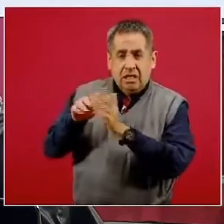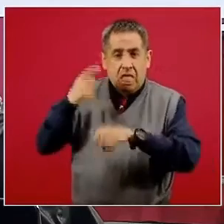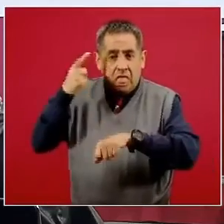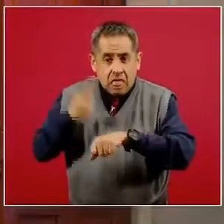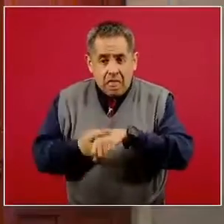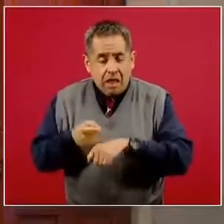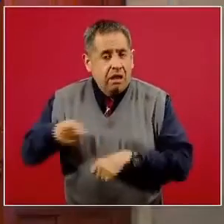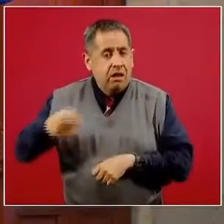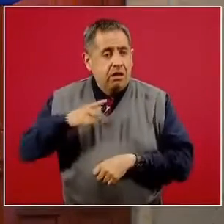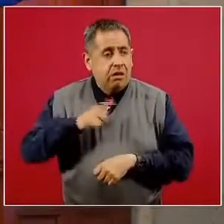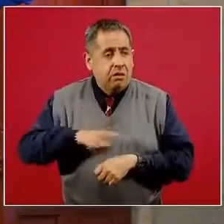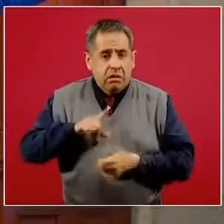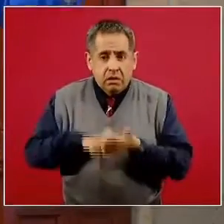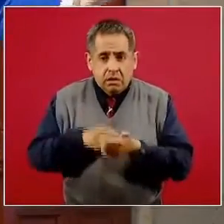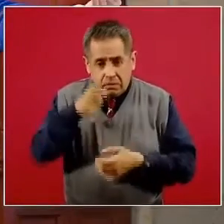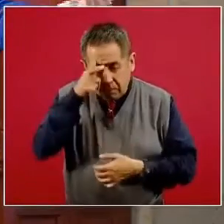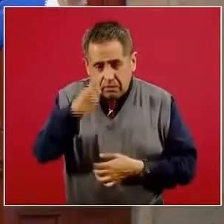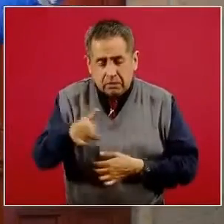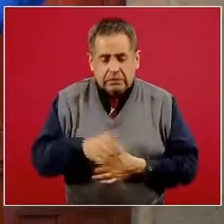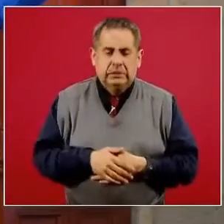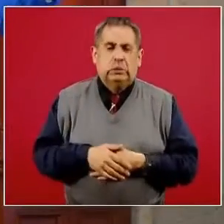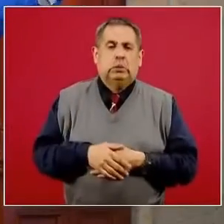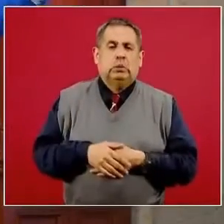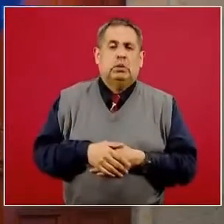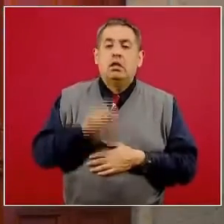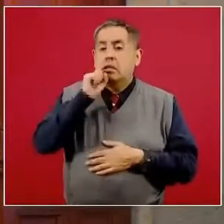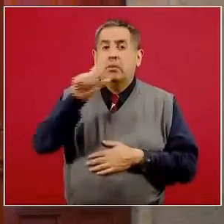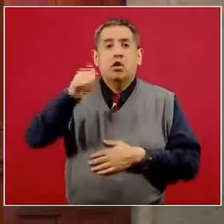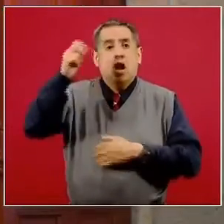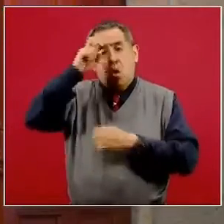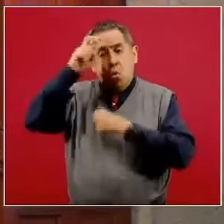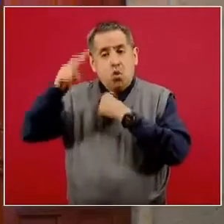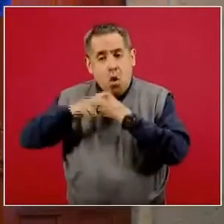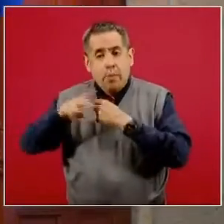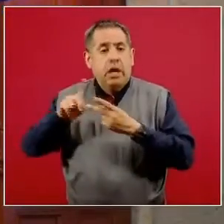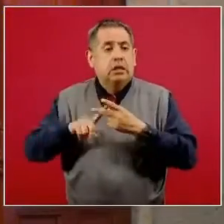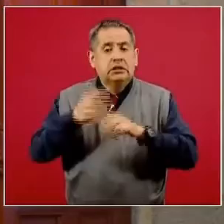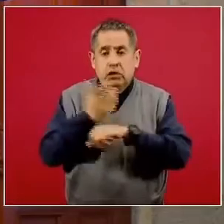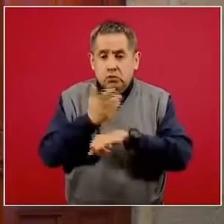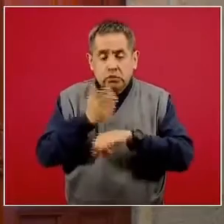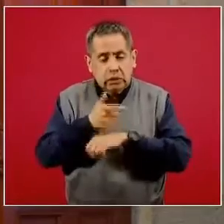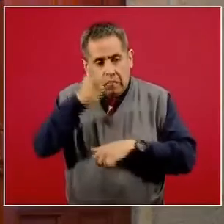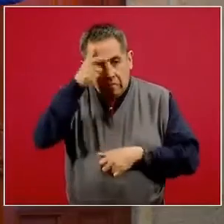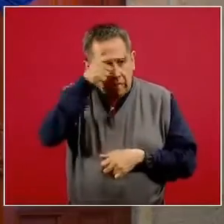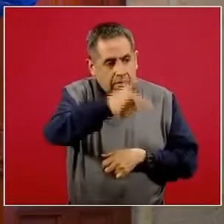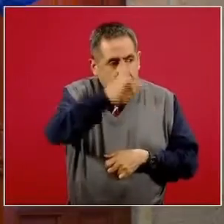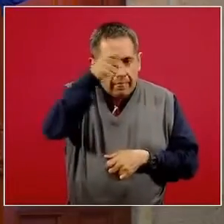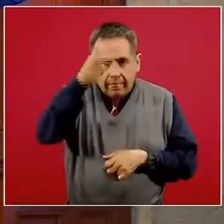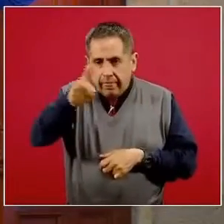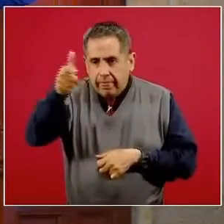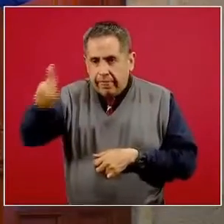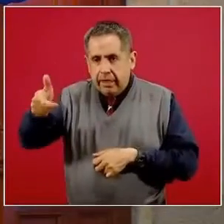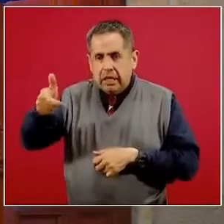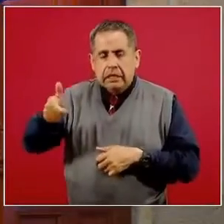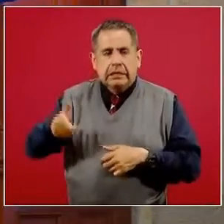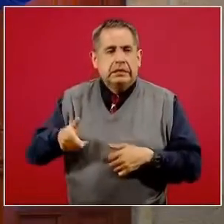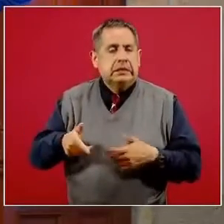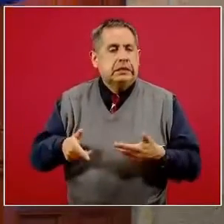hay también otros trabajos científicos en Europa, en Estados Unidos, en donde se está estableciendo